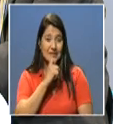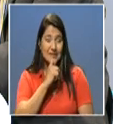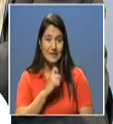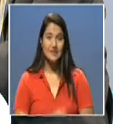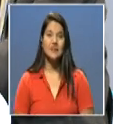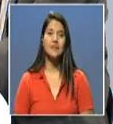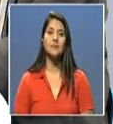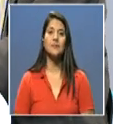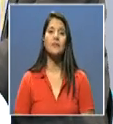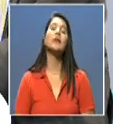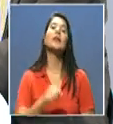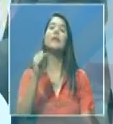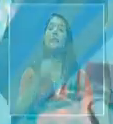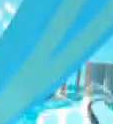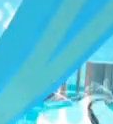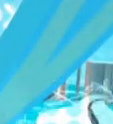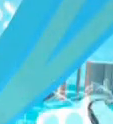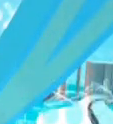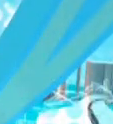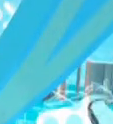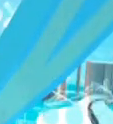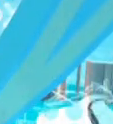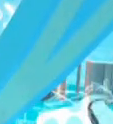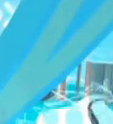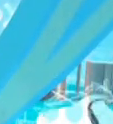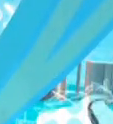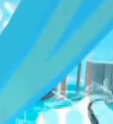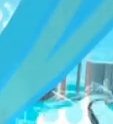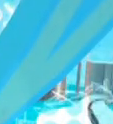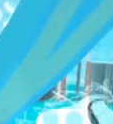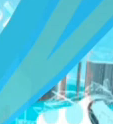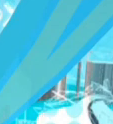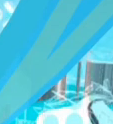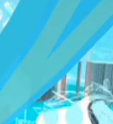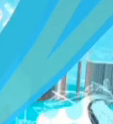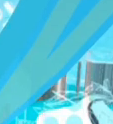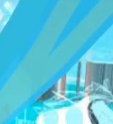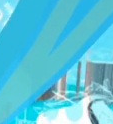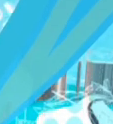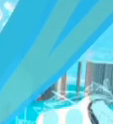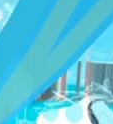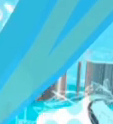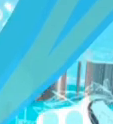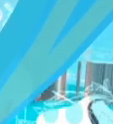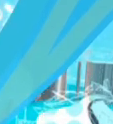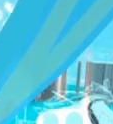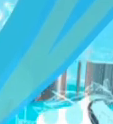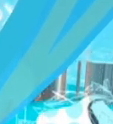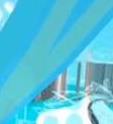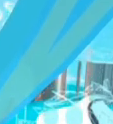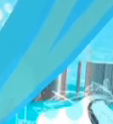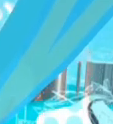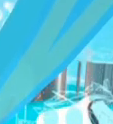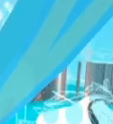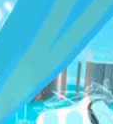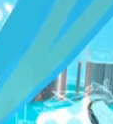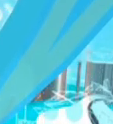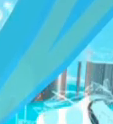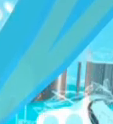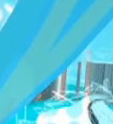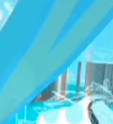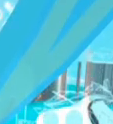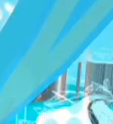Es difícil, pero ahí es donde la función primordial del Ministerio Público es confrontar y enfrentar la